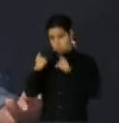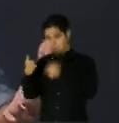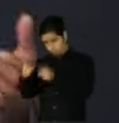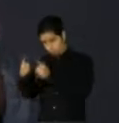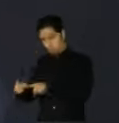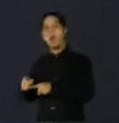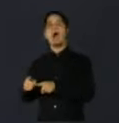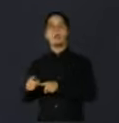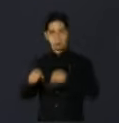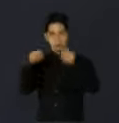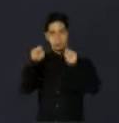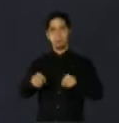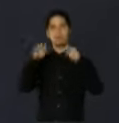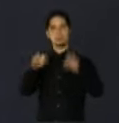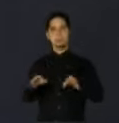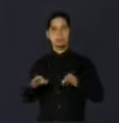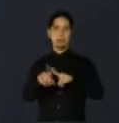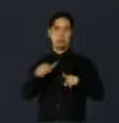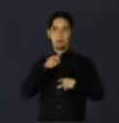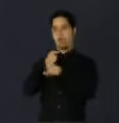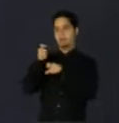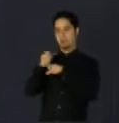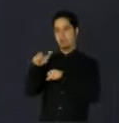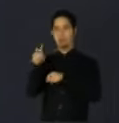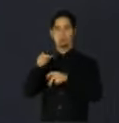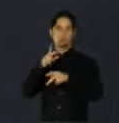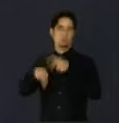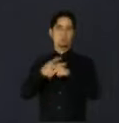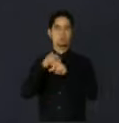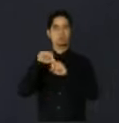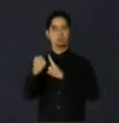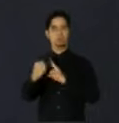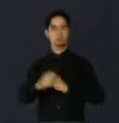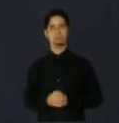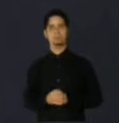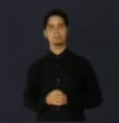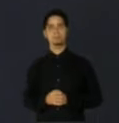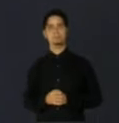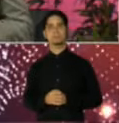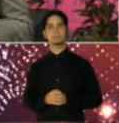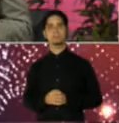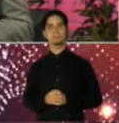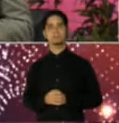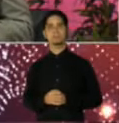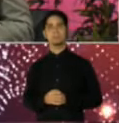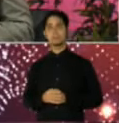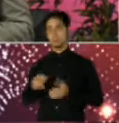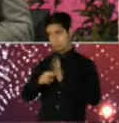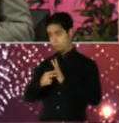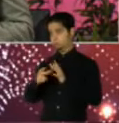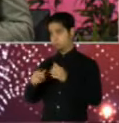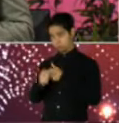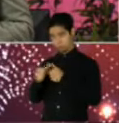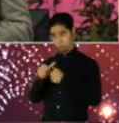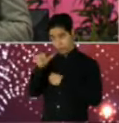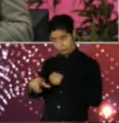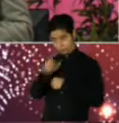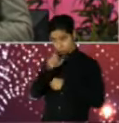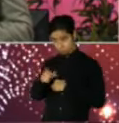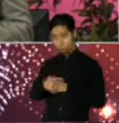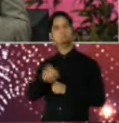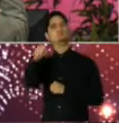se tome una decisión que sea chocante en otro foro. Así que sí se está discutiendo. Pero tanto entonces el riesgo existe, secretario. ¿Perdón? El riesgo existe entonces.